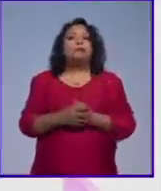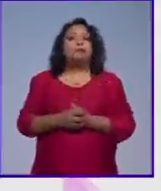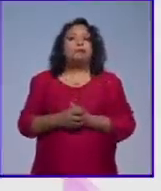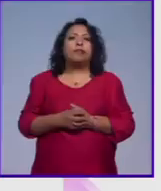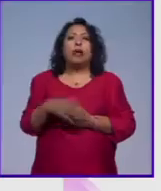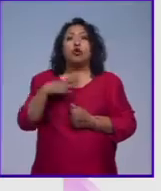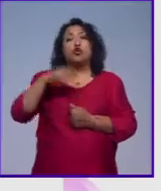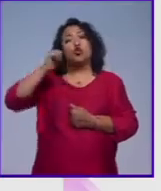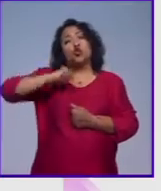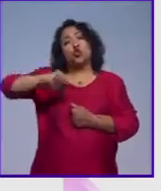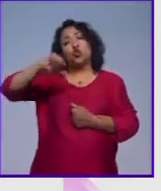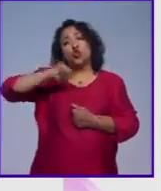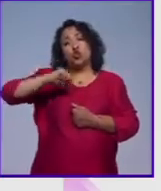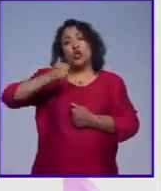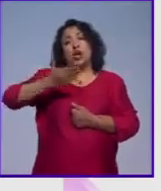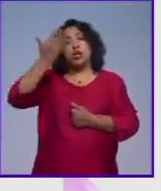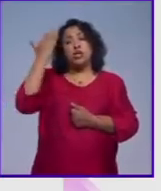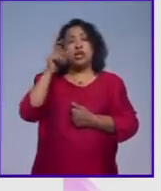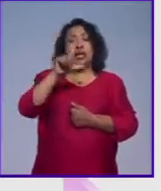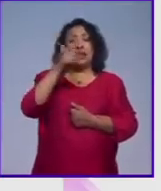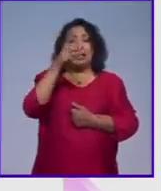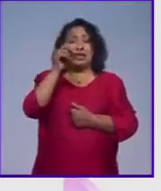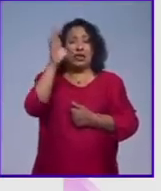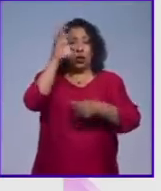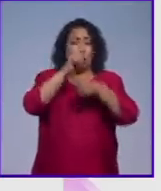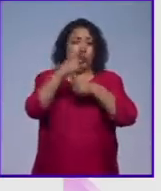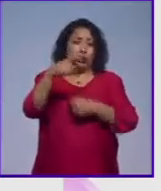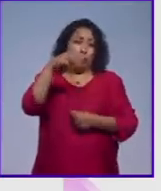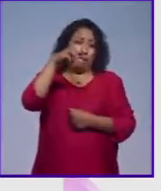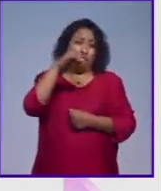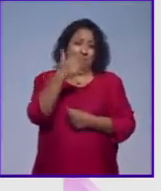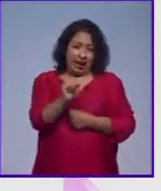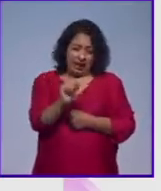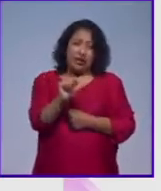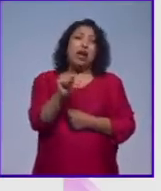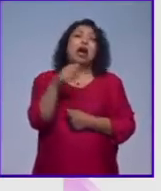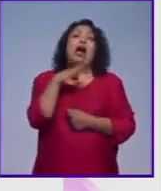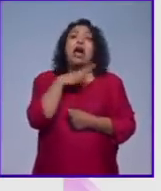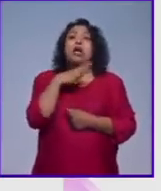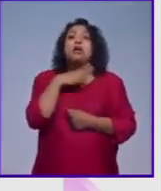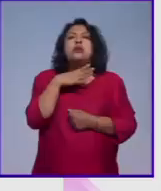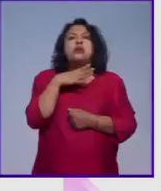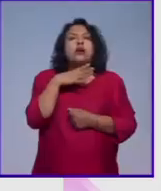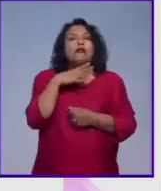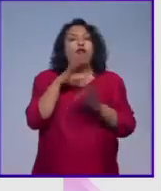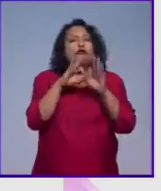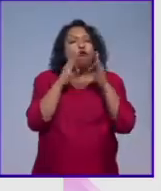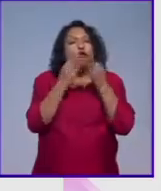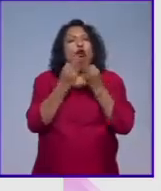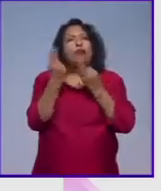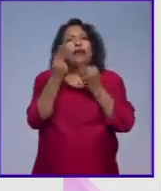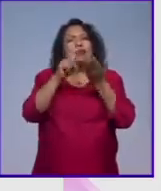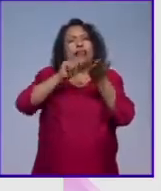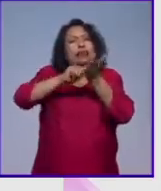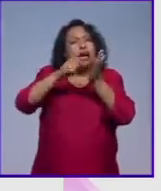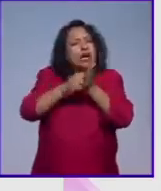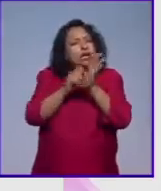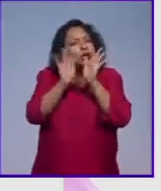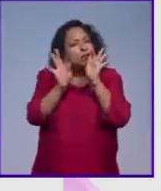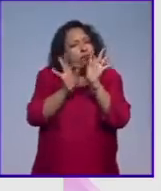que es una leyenda de la cultura maya y que tiene unos requerimientos técnicos e interpretativos